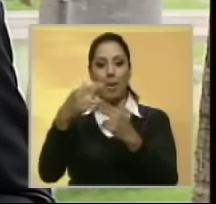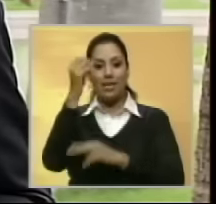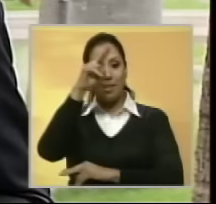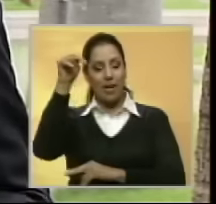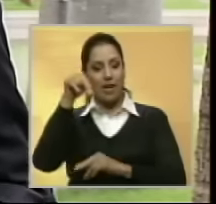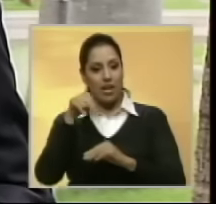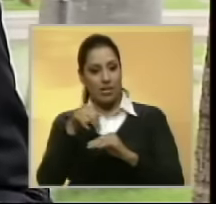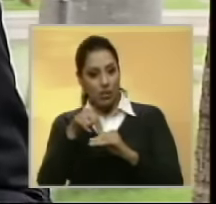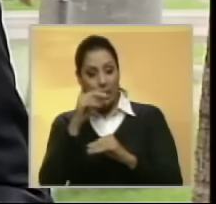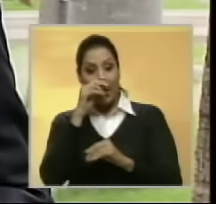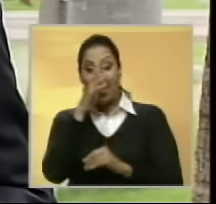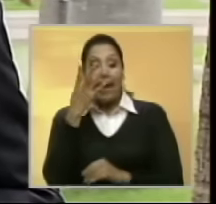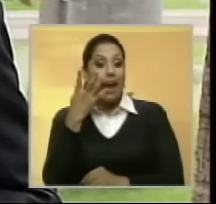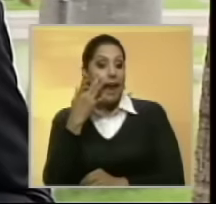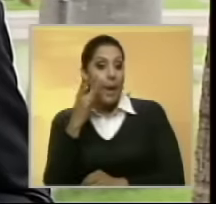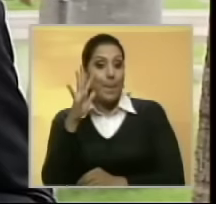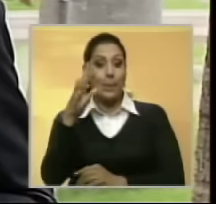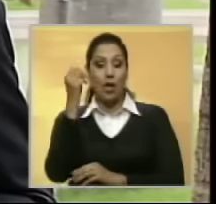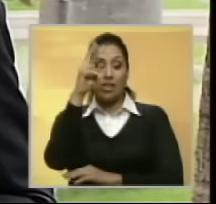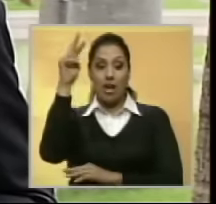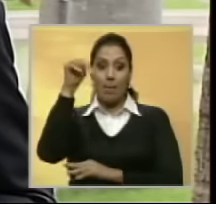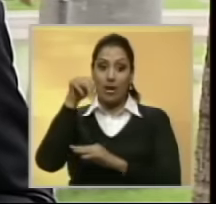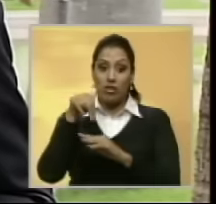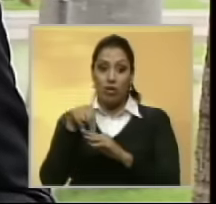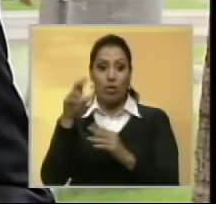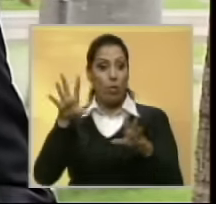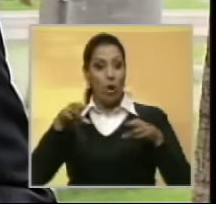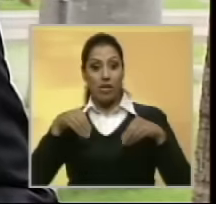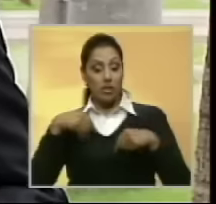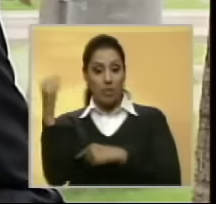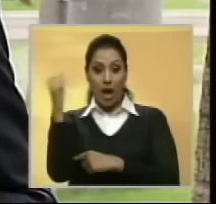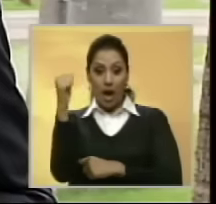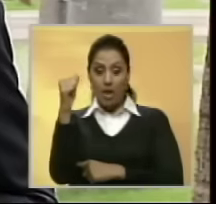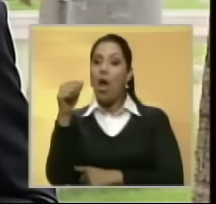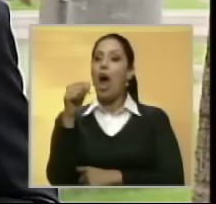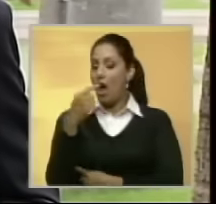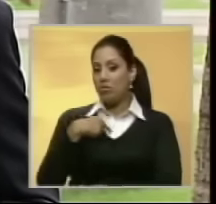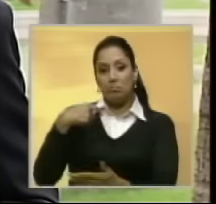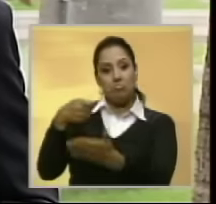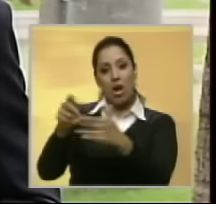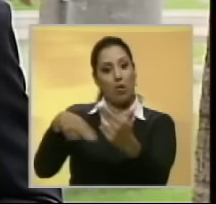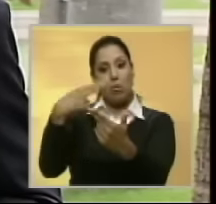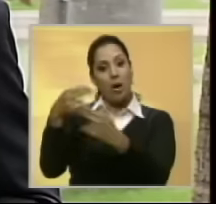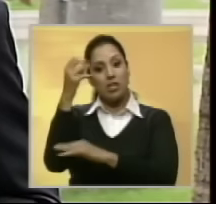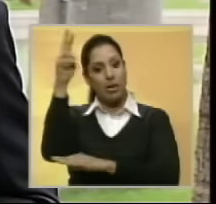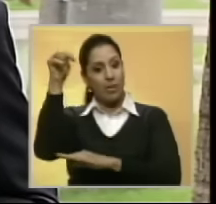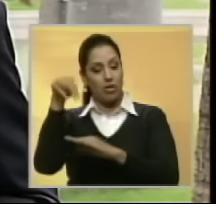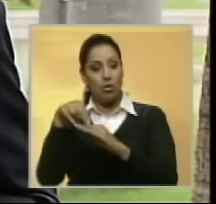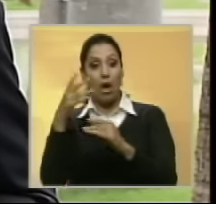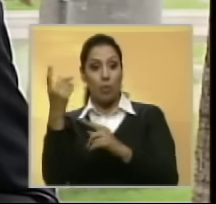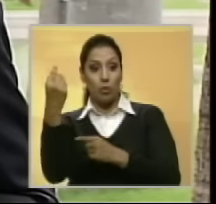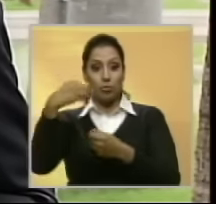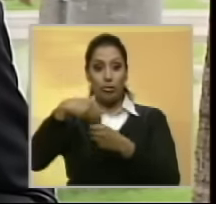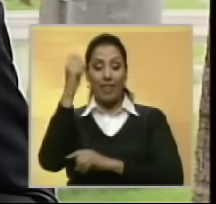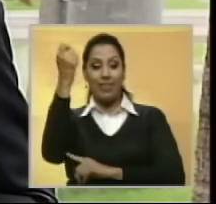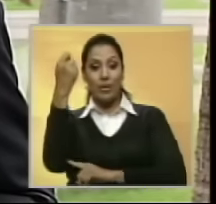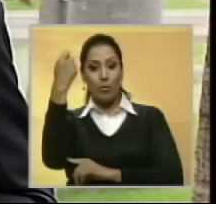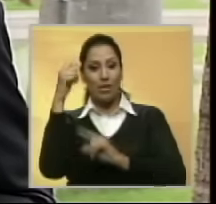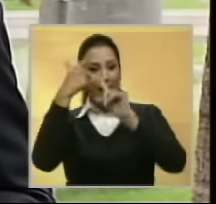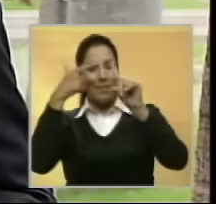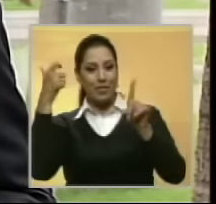Asamblea Nacional si esta era declarada en desacato después de la reincorporación de los 3 diputados